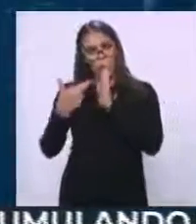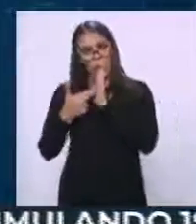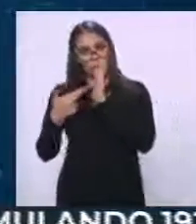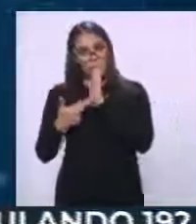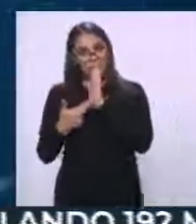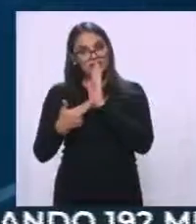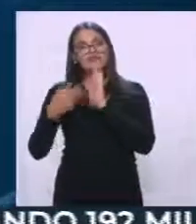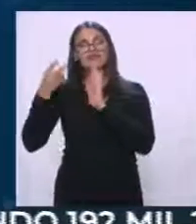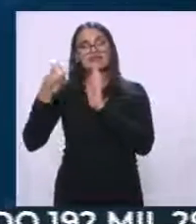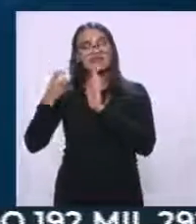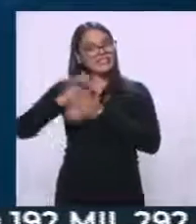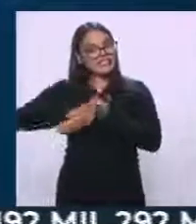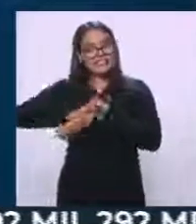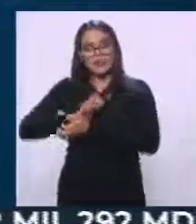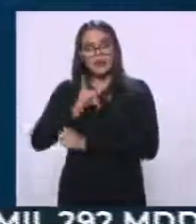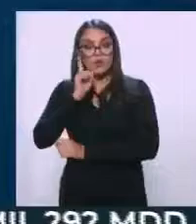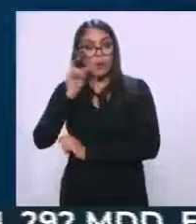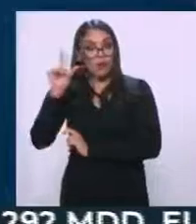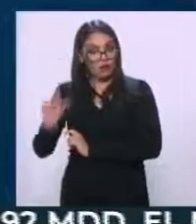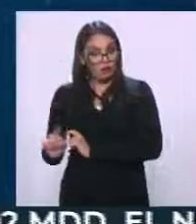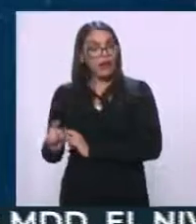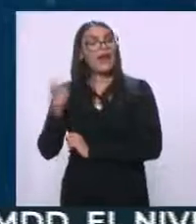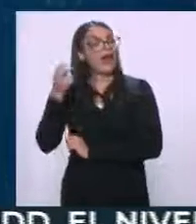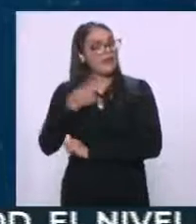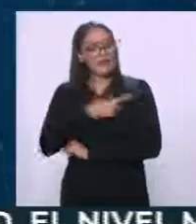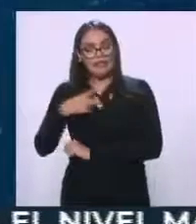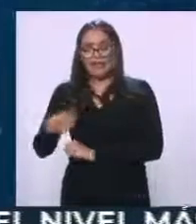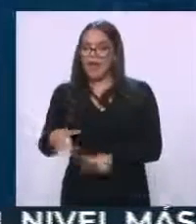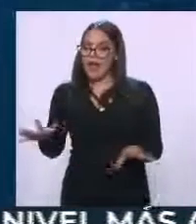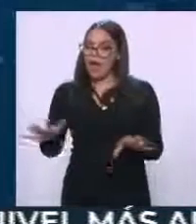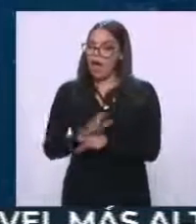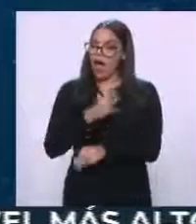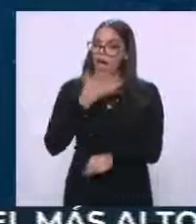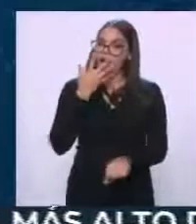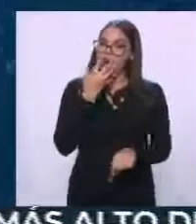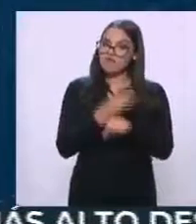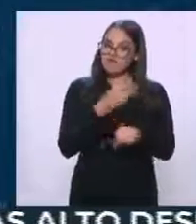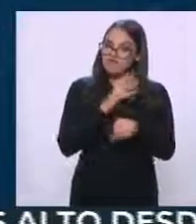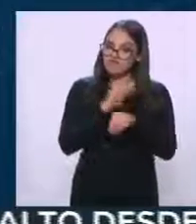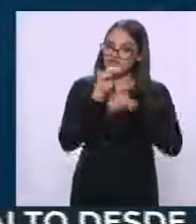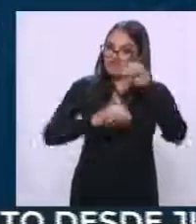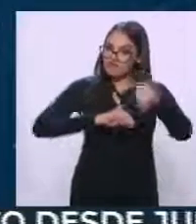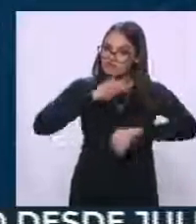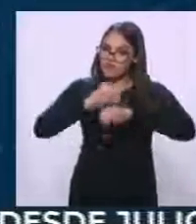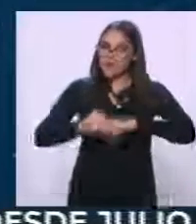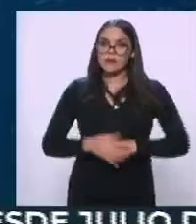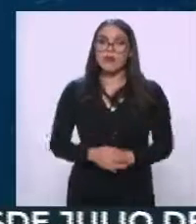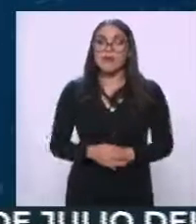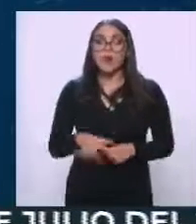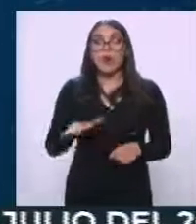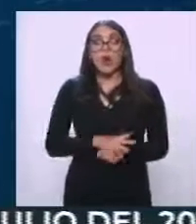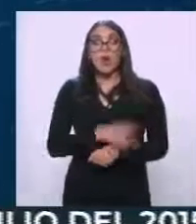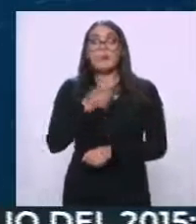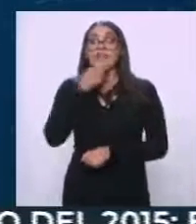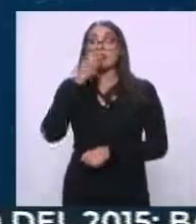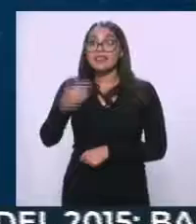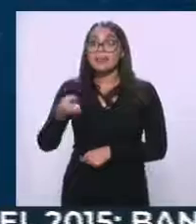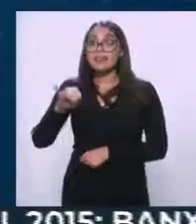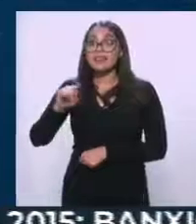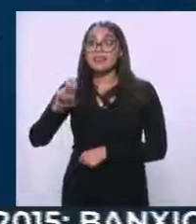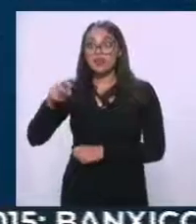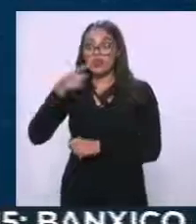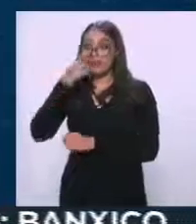claramente discriminatorias. En ese sentido, retoma el ministro y dice, hay un mandato expreso de estos dos